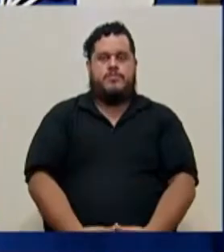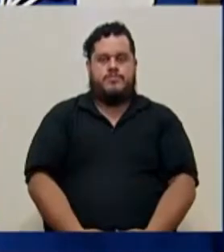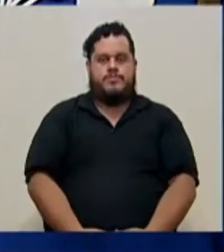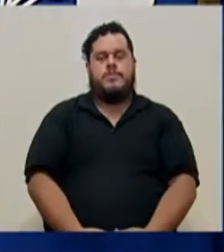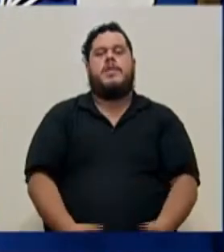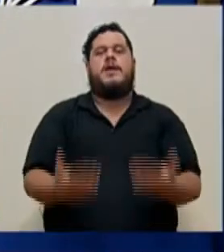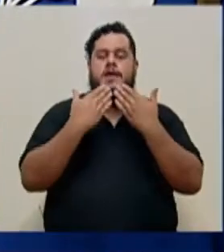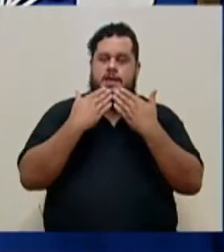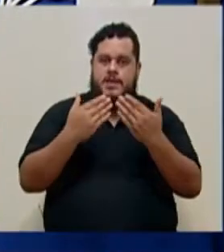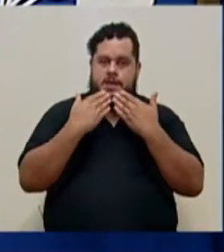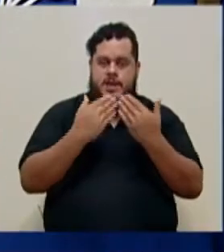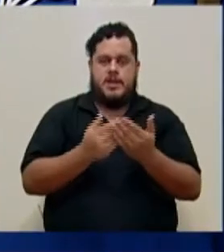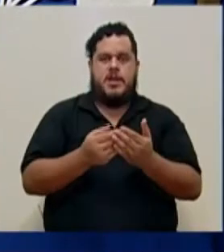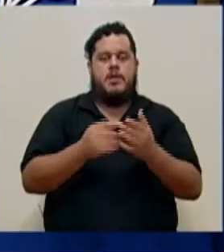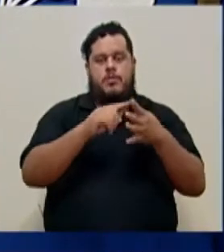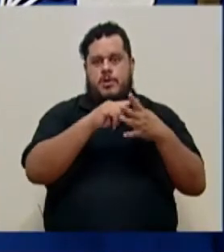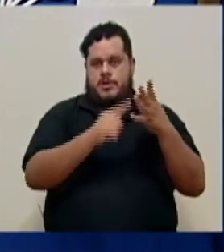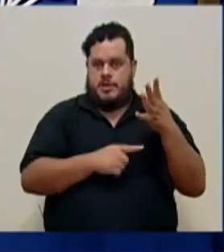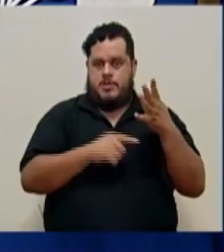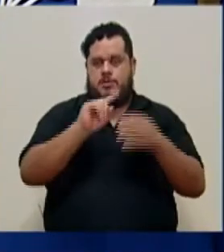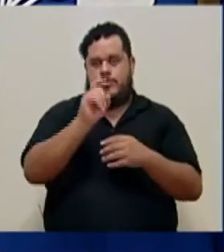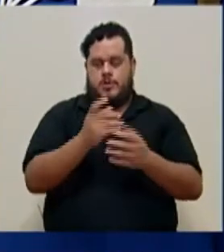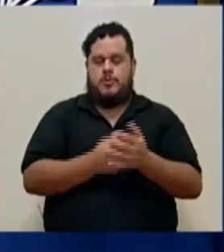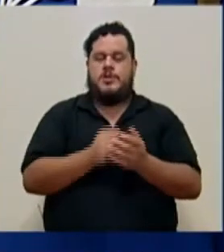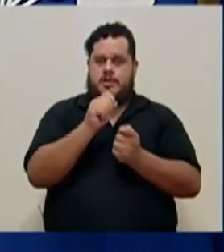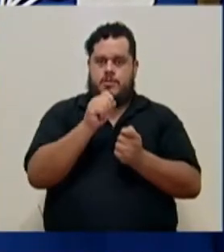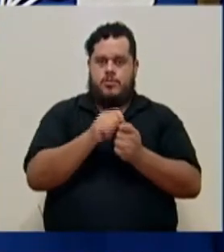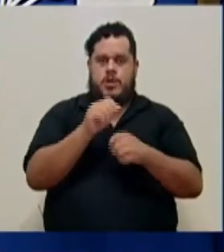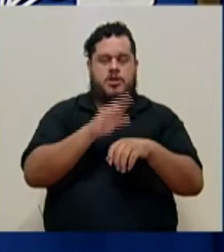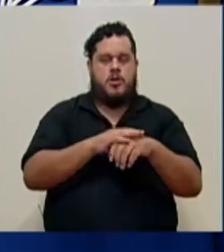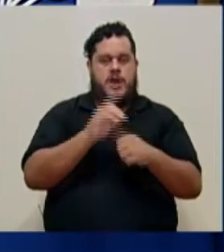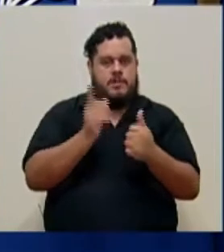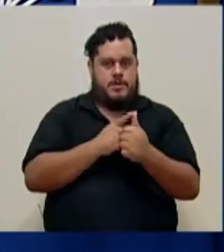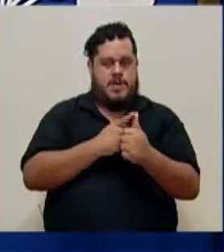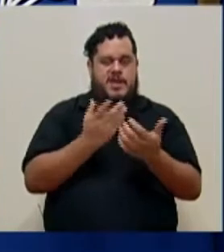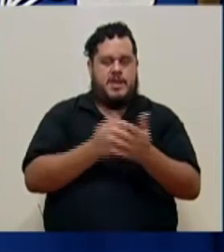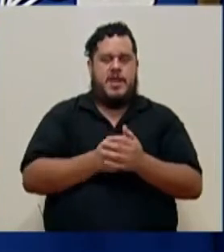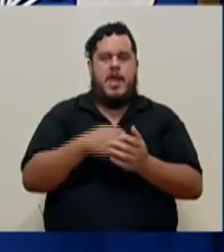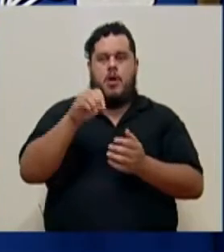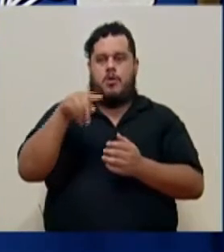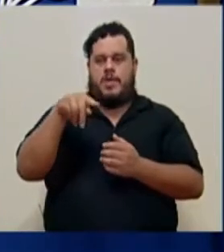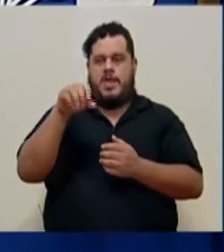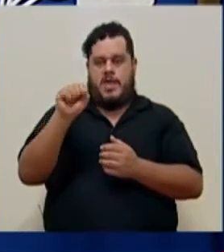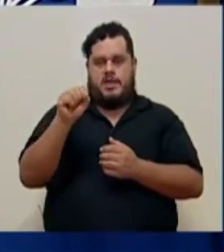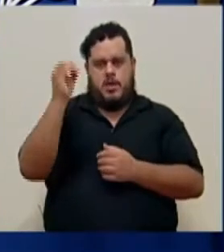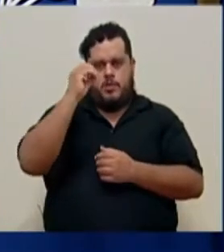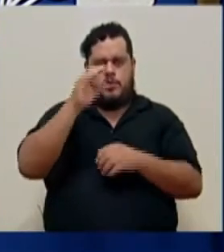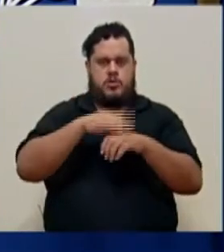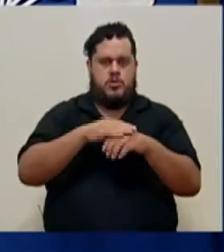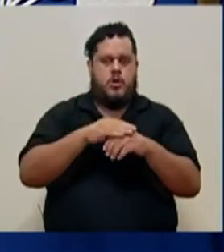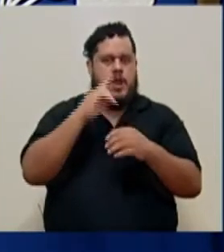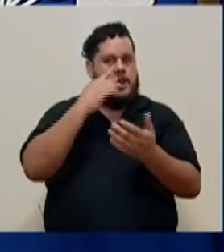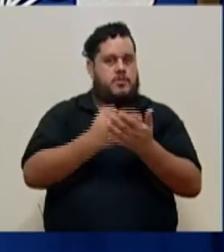Sí, gracias, Sebastián, por sus cuatro preguntas bien puntuales. Con respecto a la primera, el pronunciamiento de OPS sobre las pruebas